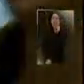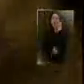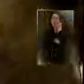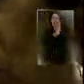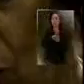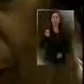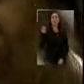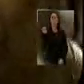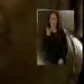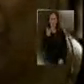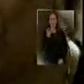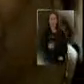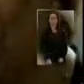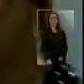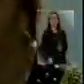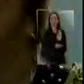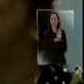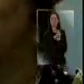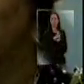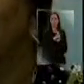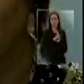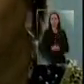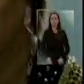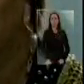qué piso? Cuarto piso.